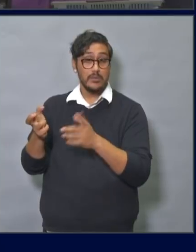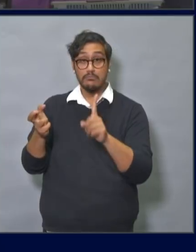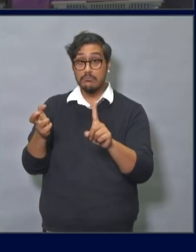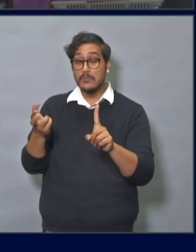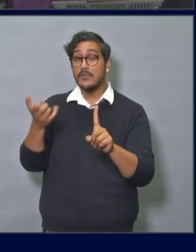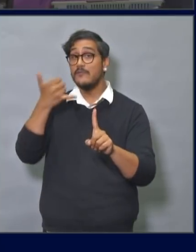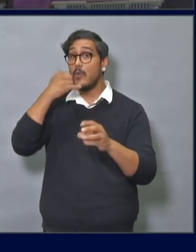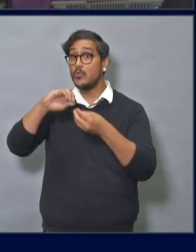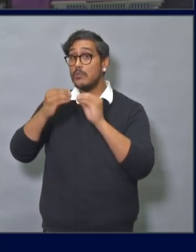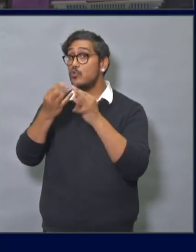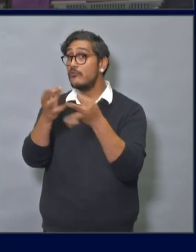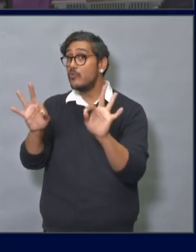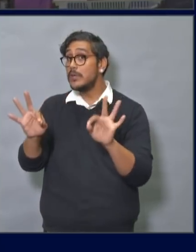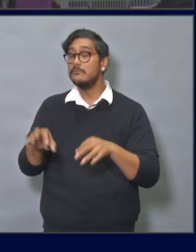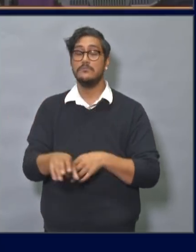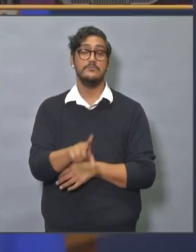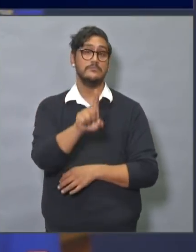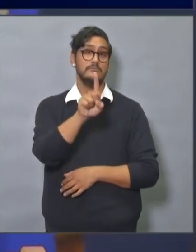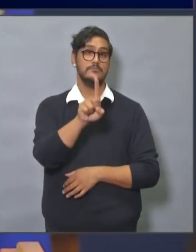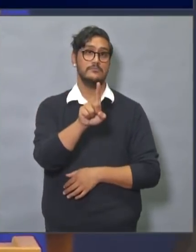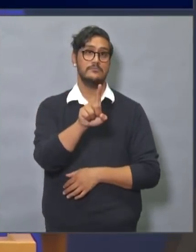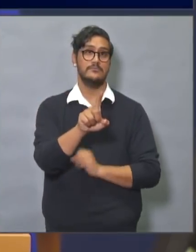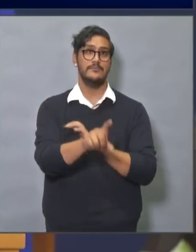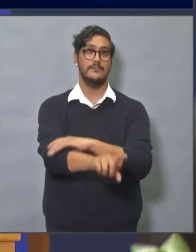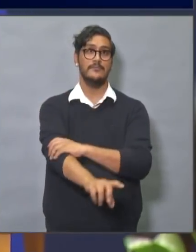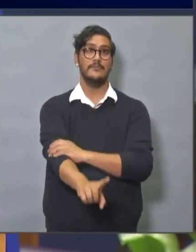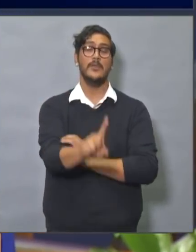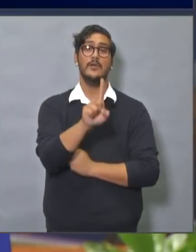gratis y es